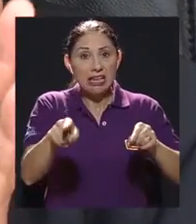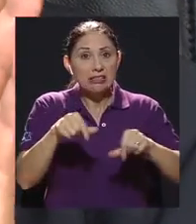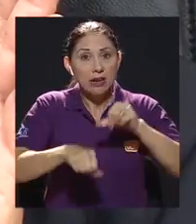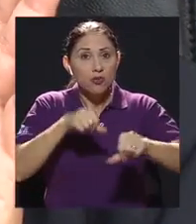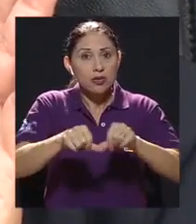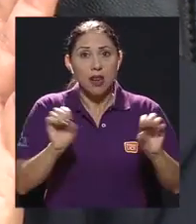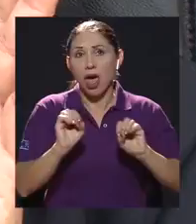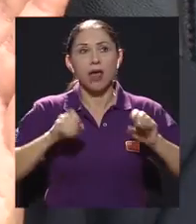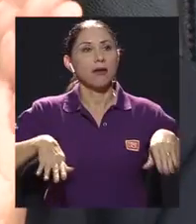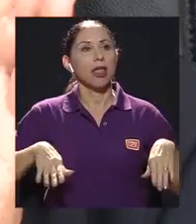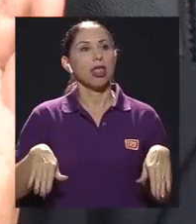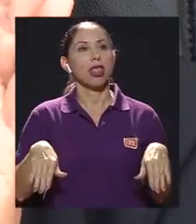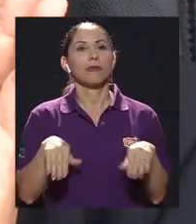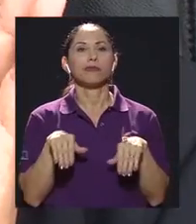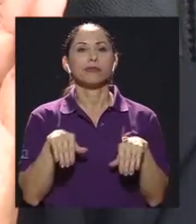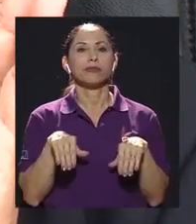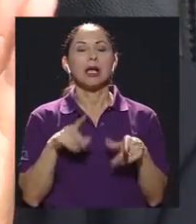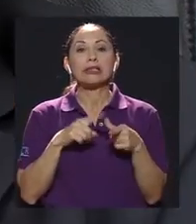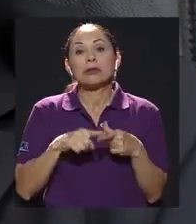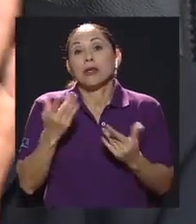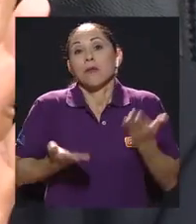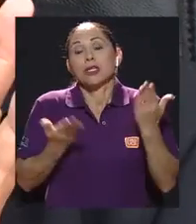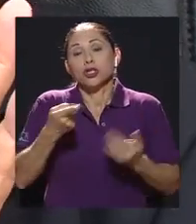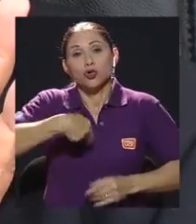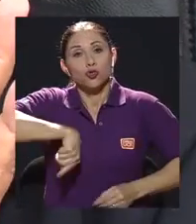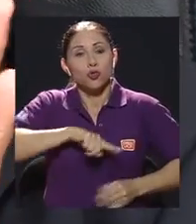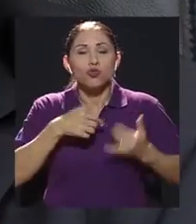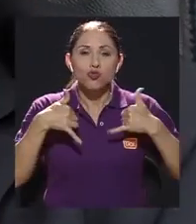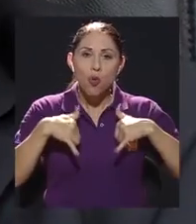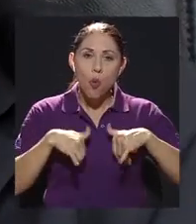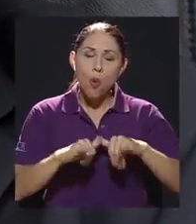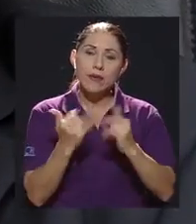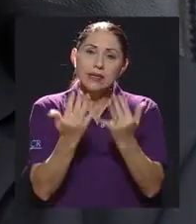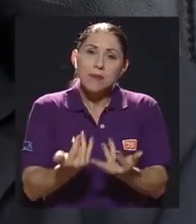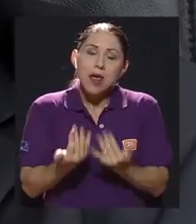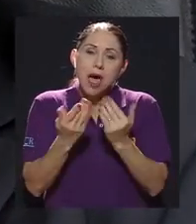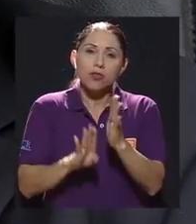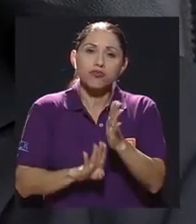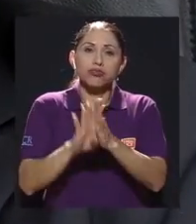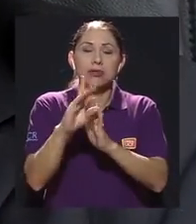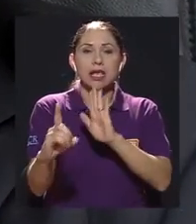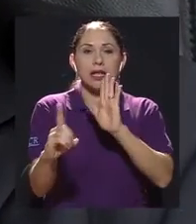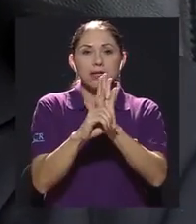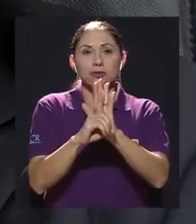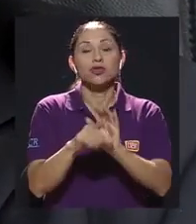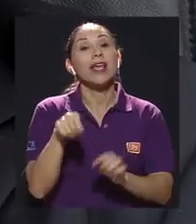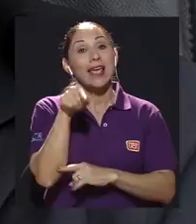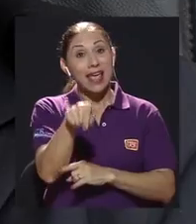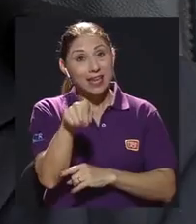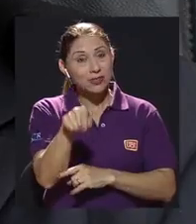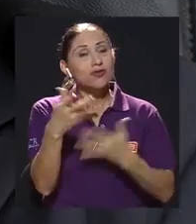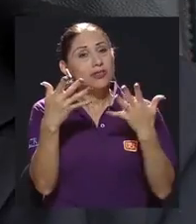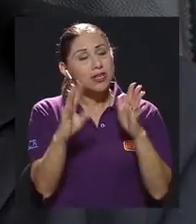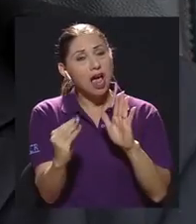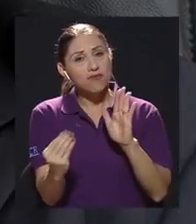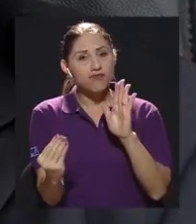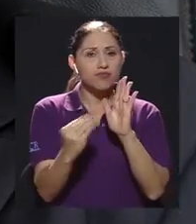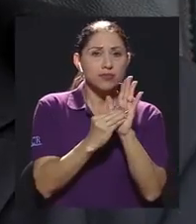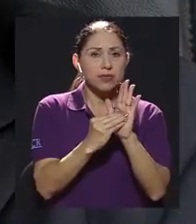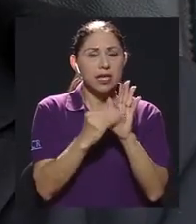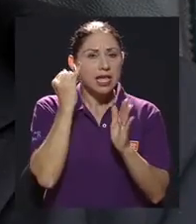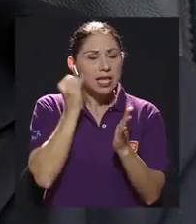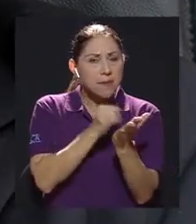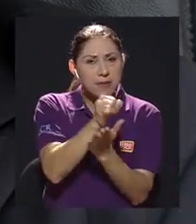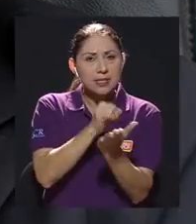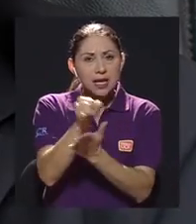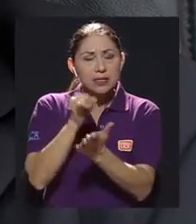todavía estaríamos esperando que se dé algún avance en materia de derechos. Y eso está claramente planteado, no solamente en las investigaciones y reflexiones